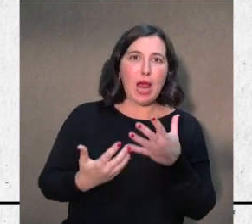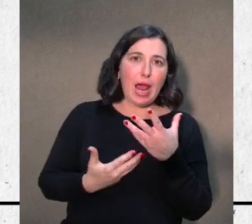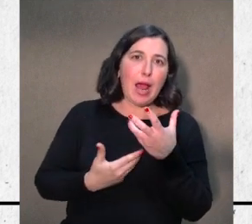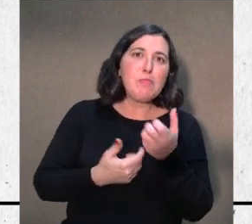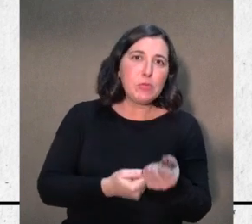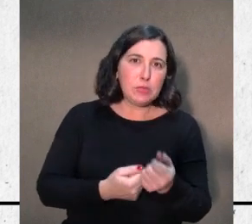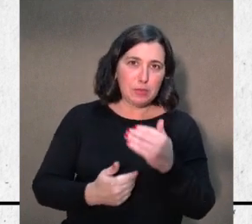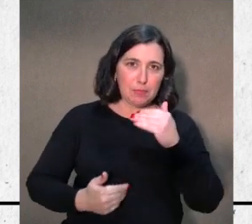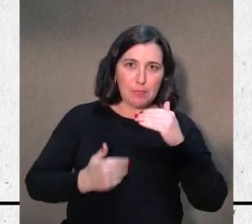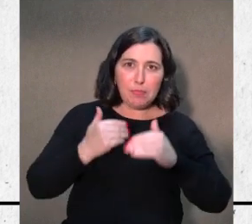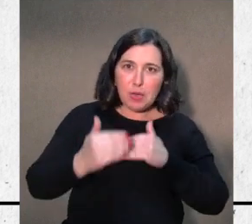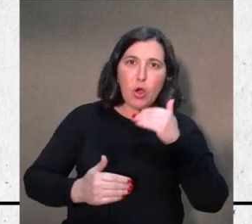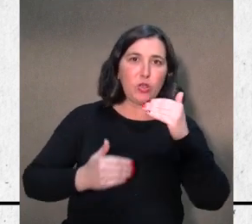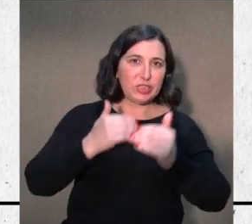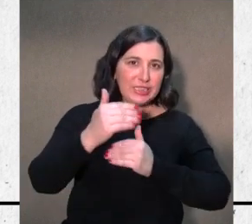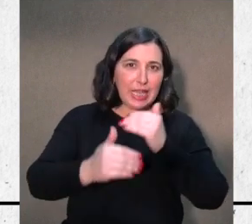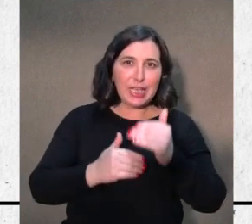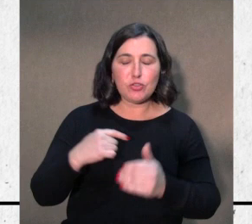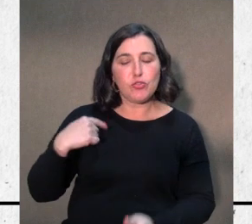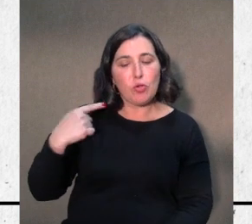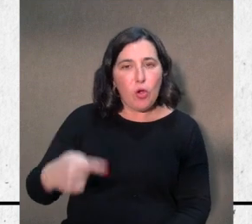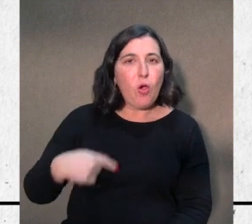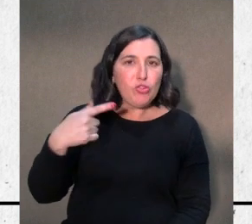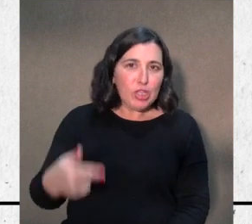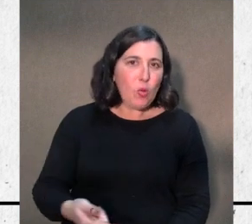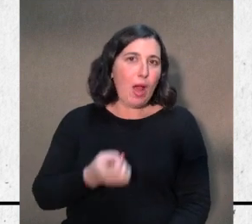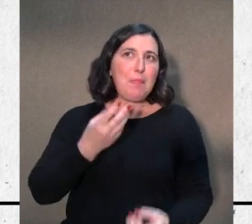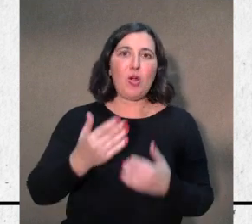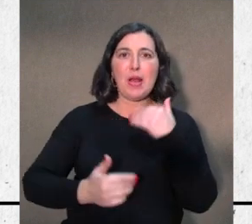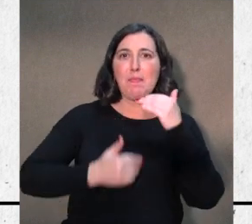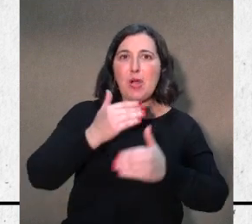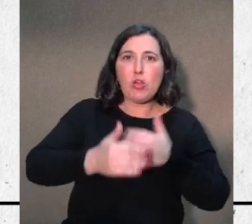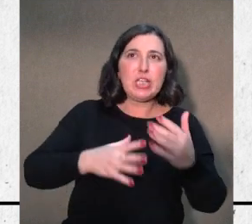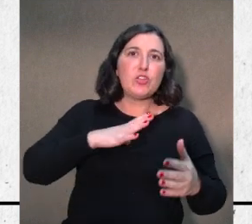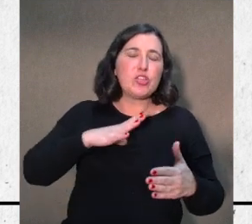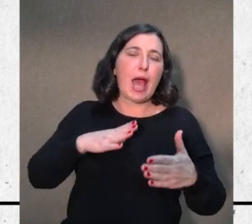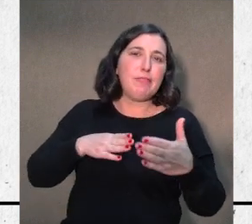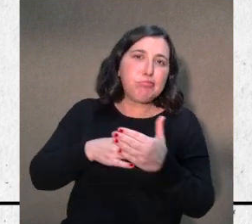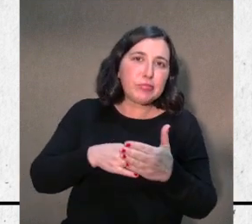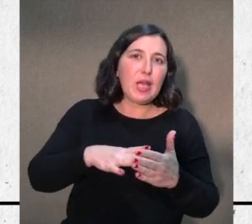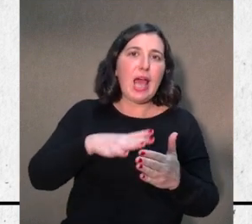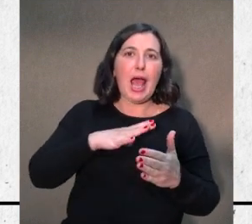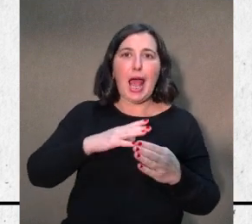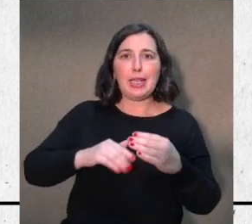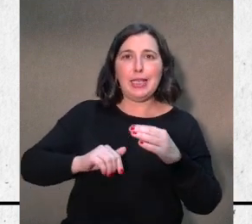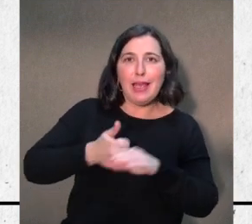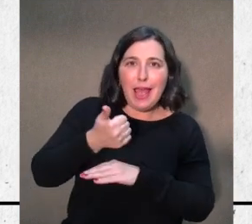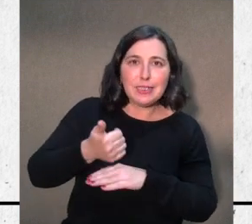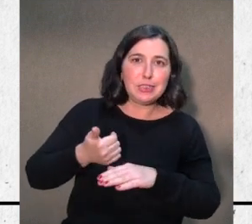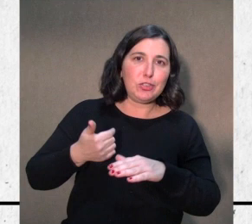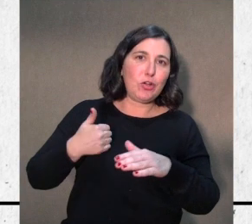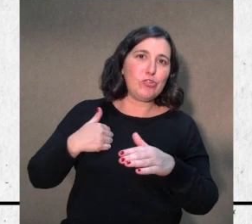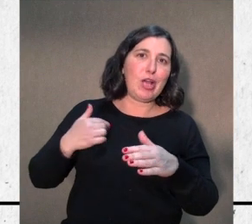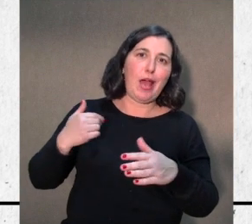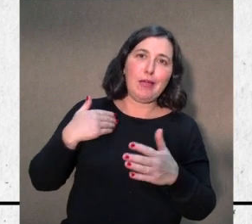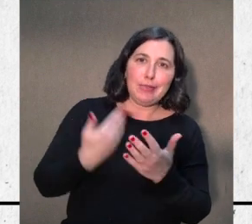tienen cuestionamientos, pero es como poder ser estable, decir, bueno, ir un día a día y peleando contra